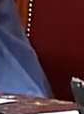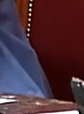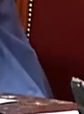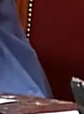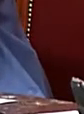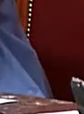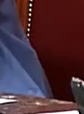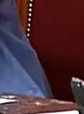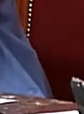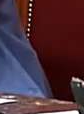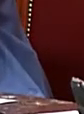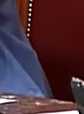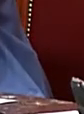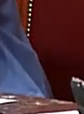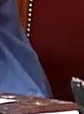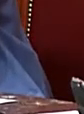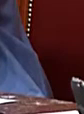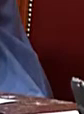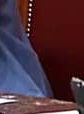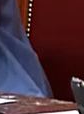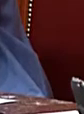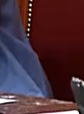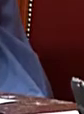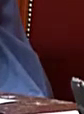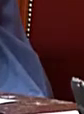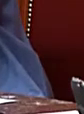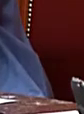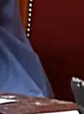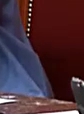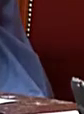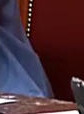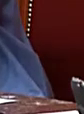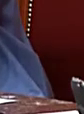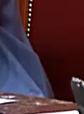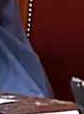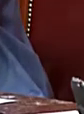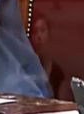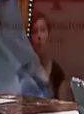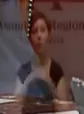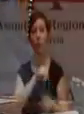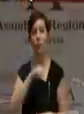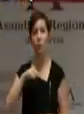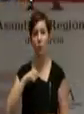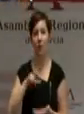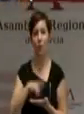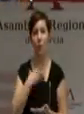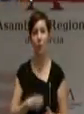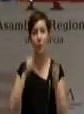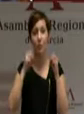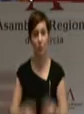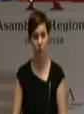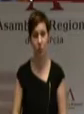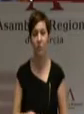13.304, la dimisión de don Ramón Luis Valcárcel Siso como presidente de la comunidad autónoma, debe